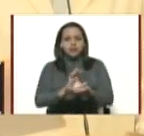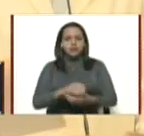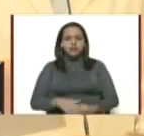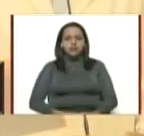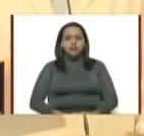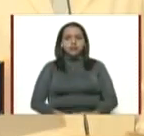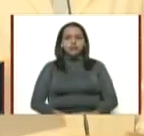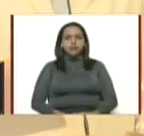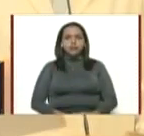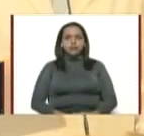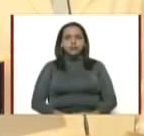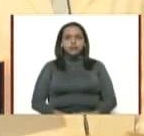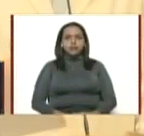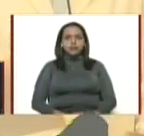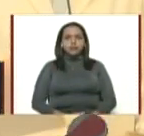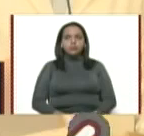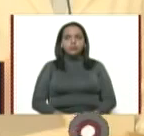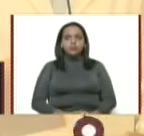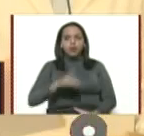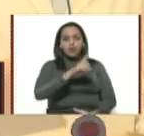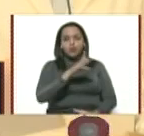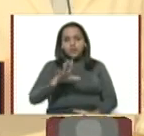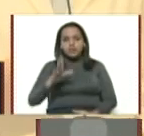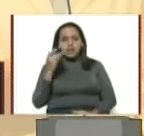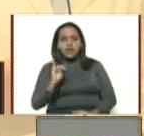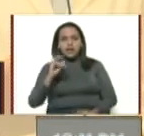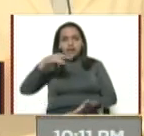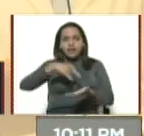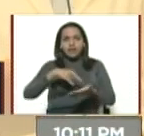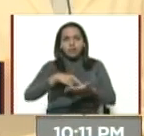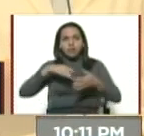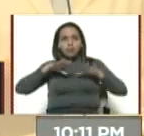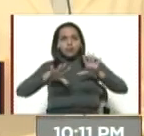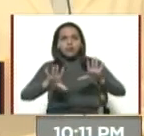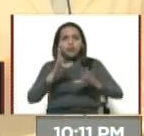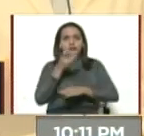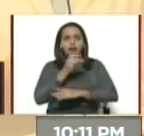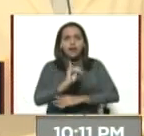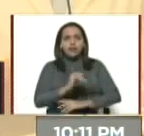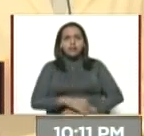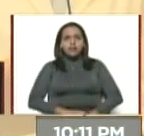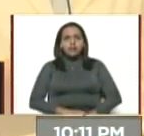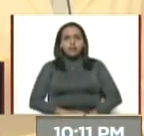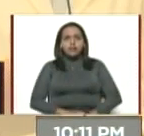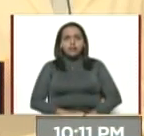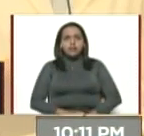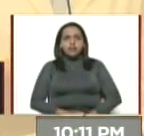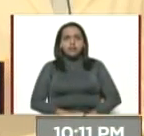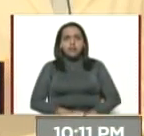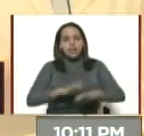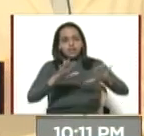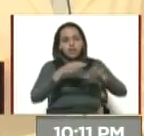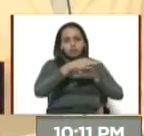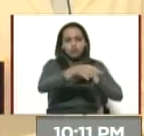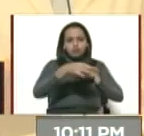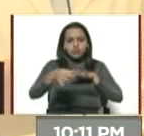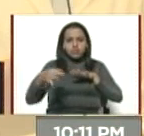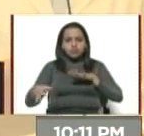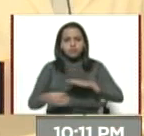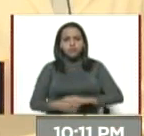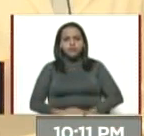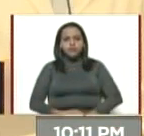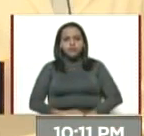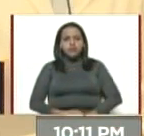capital. Los 15 casos del estado Carabobo, 10 corresponden al estado, perdón, al municipio capital, a la